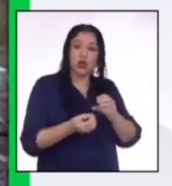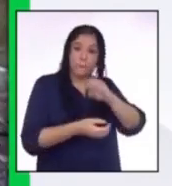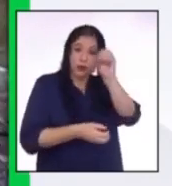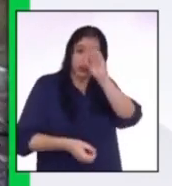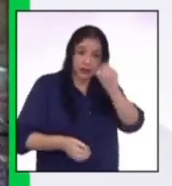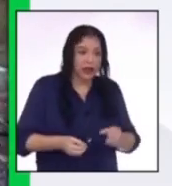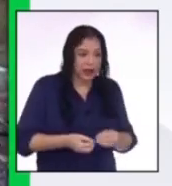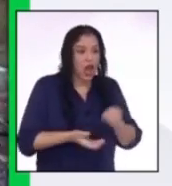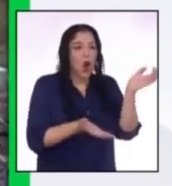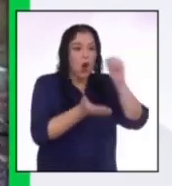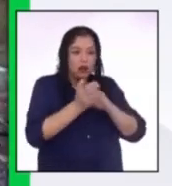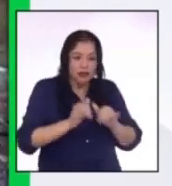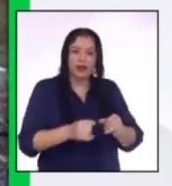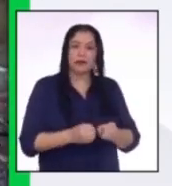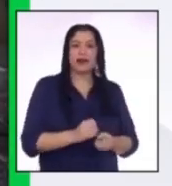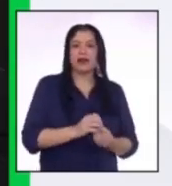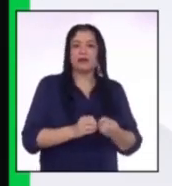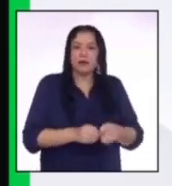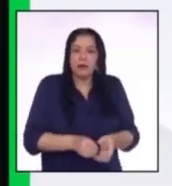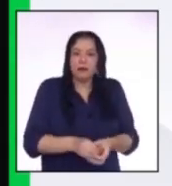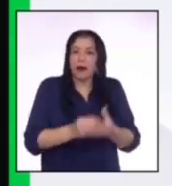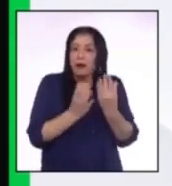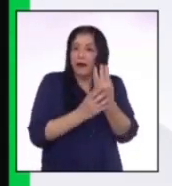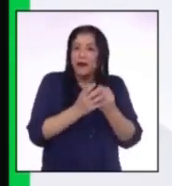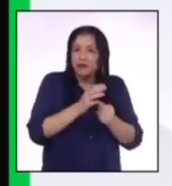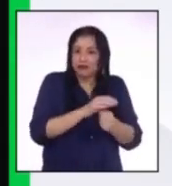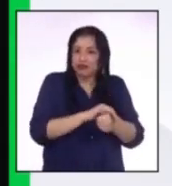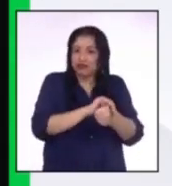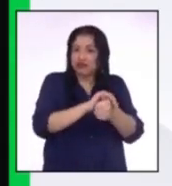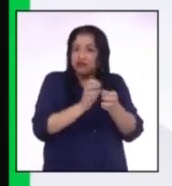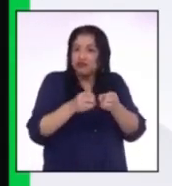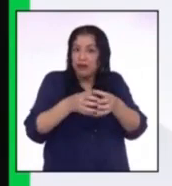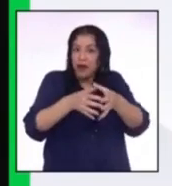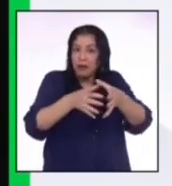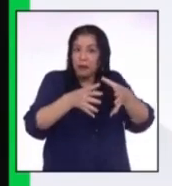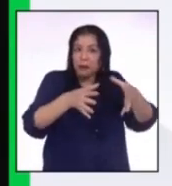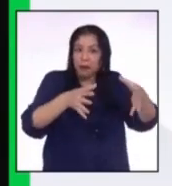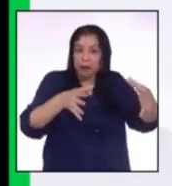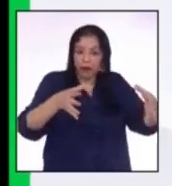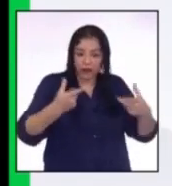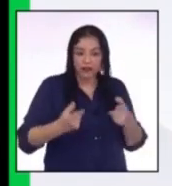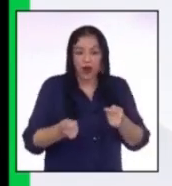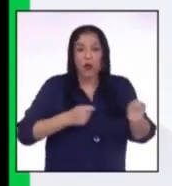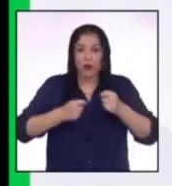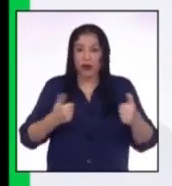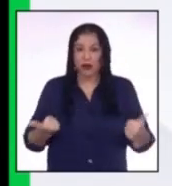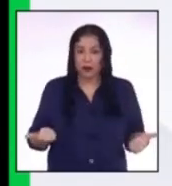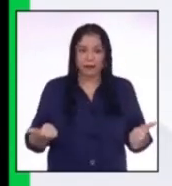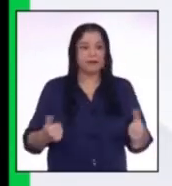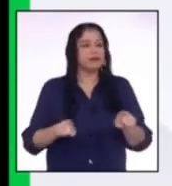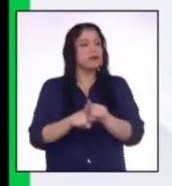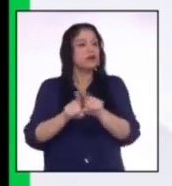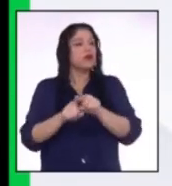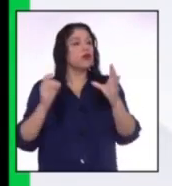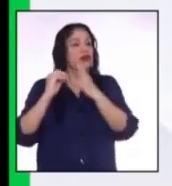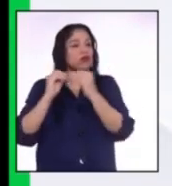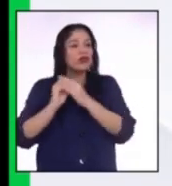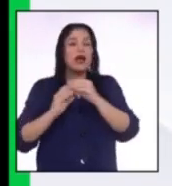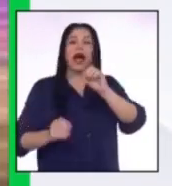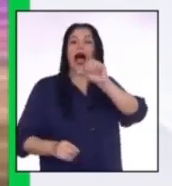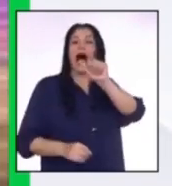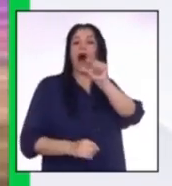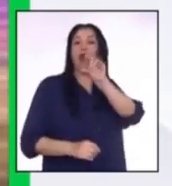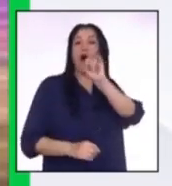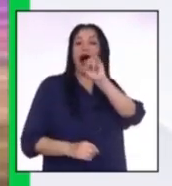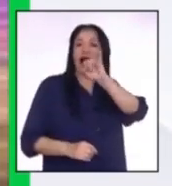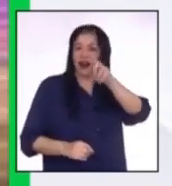es devuelto a la naturaleza y ahora las tarifas pues están repoblando en los lugares donde se hace este manejo el agua es una de las especies más consumidas de